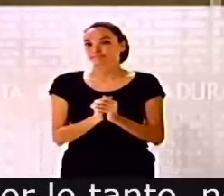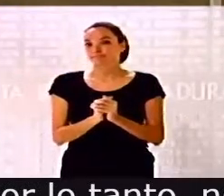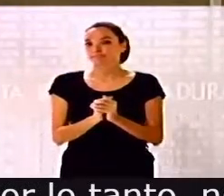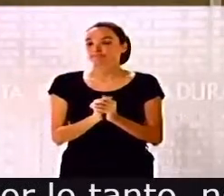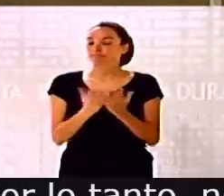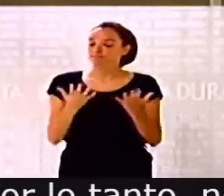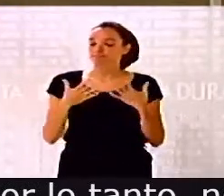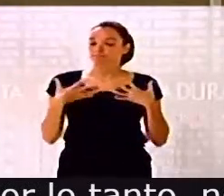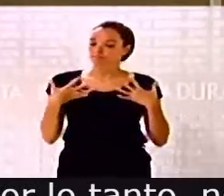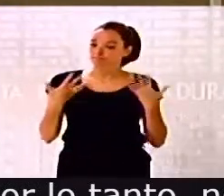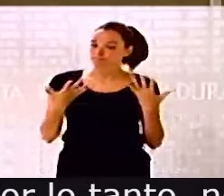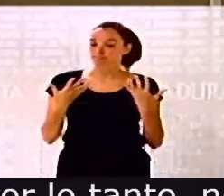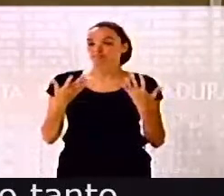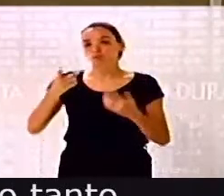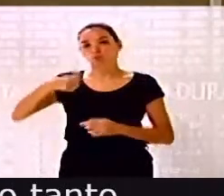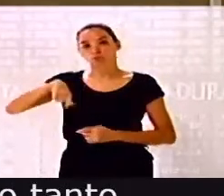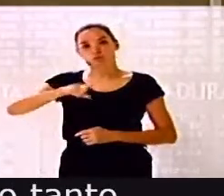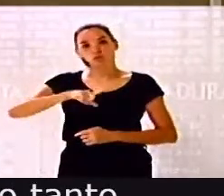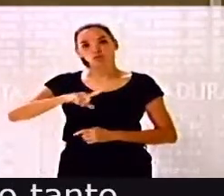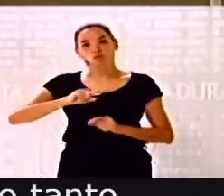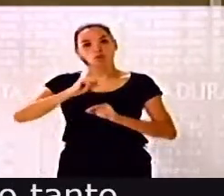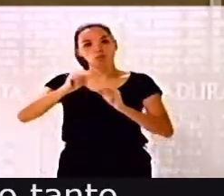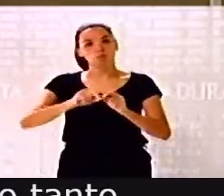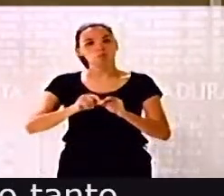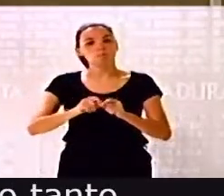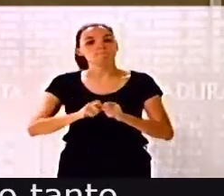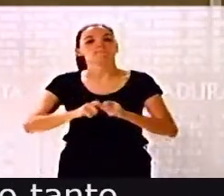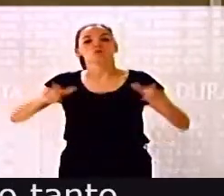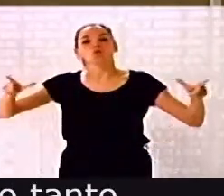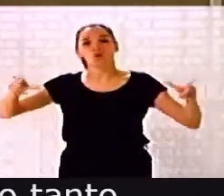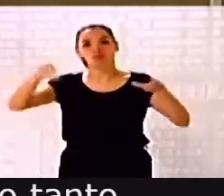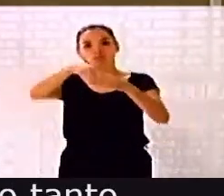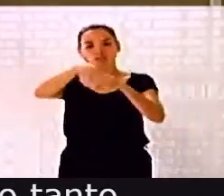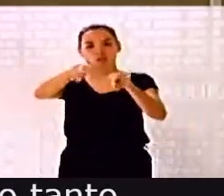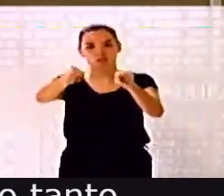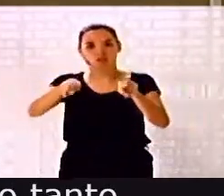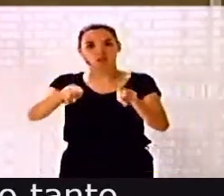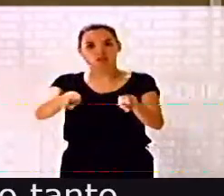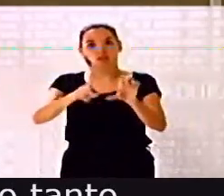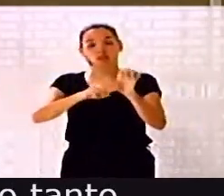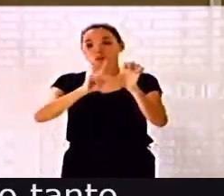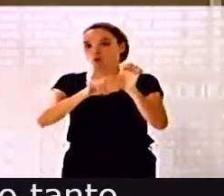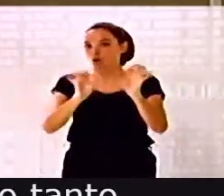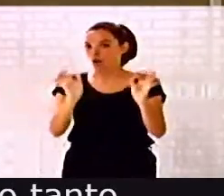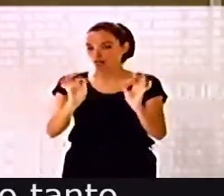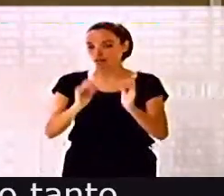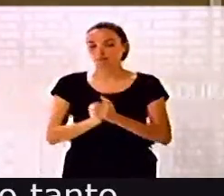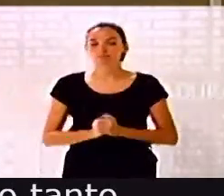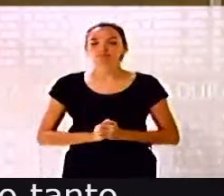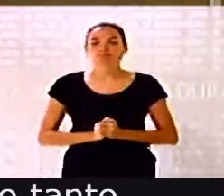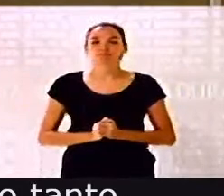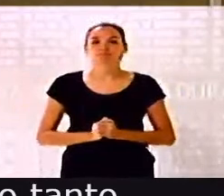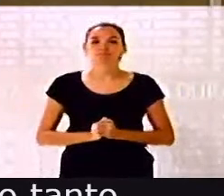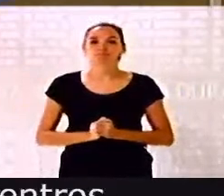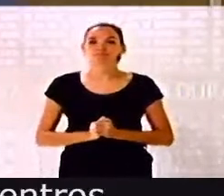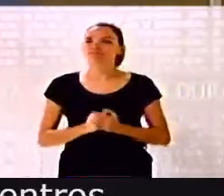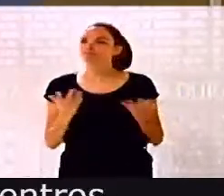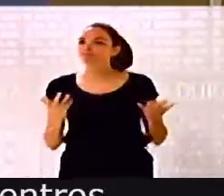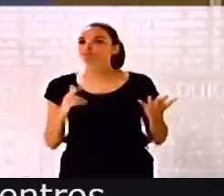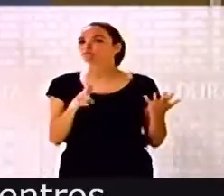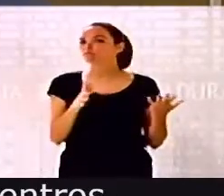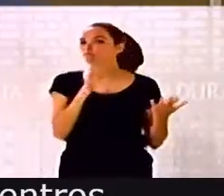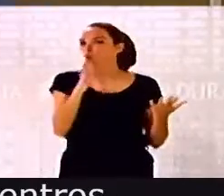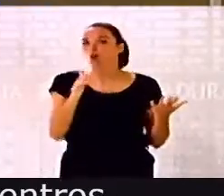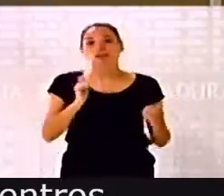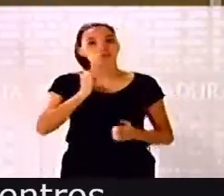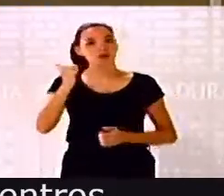celebrar con ustedes que no haya ningún brote en los centros residenciales de la Comunidad Autónoma de Extremadura. Y esto no creo que sea por